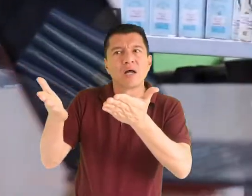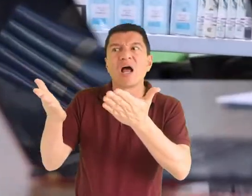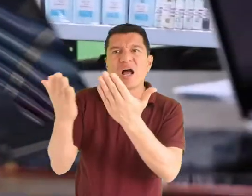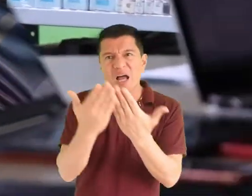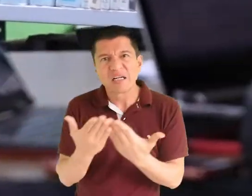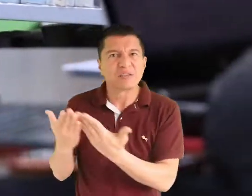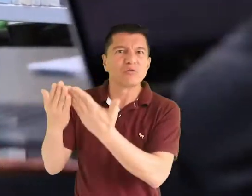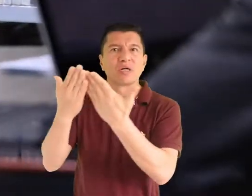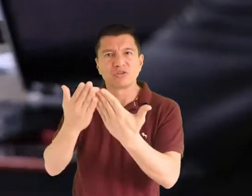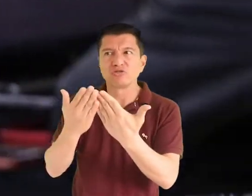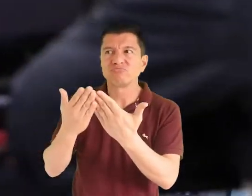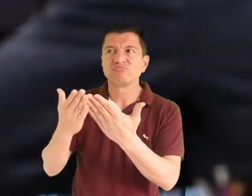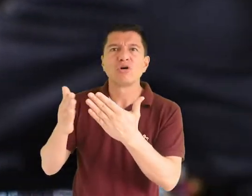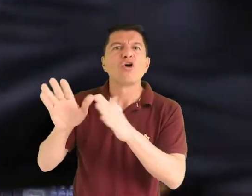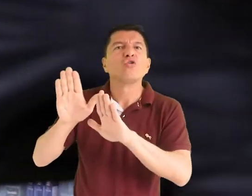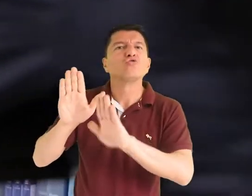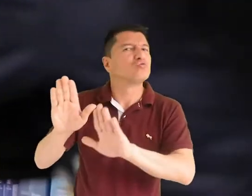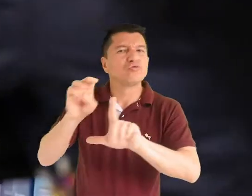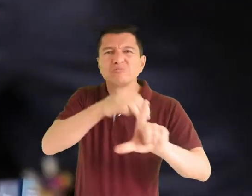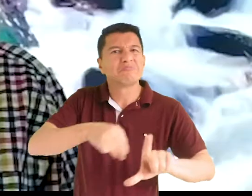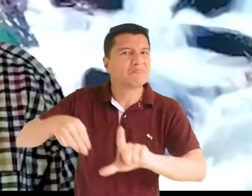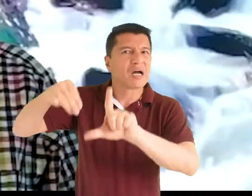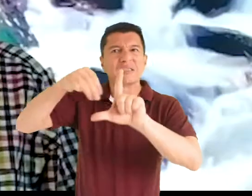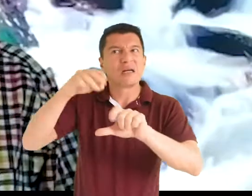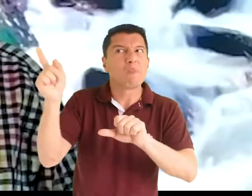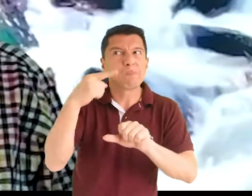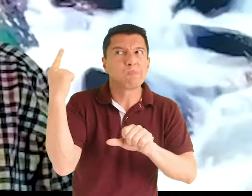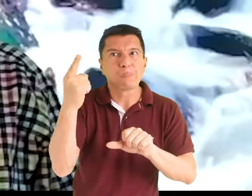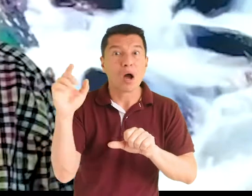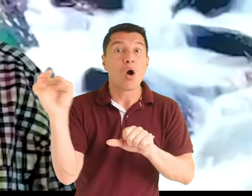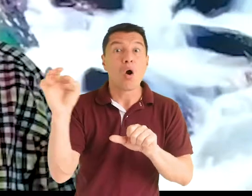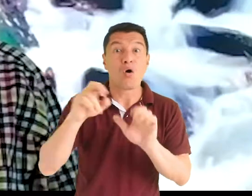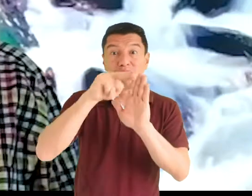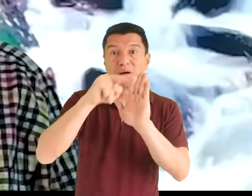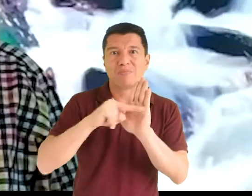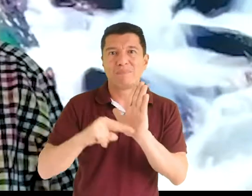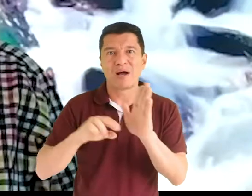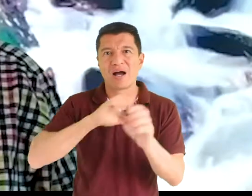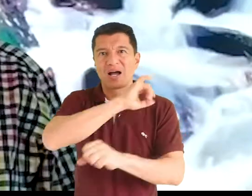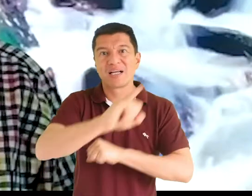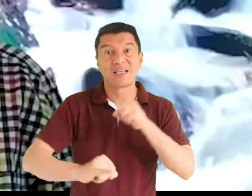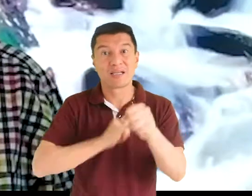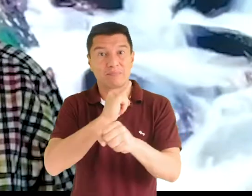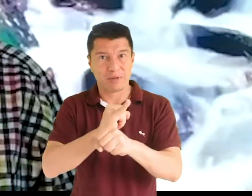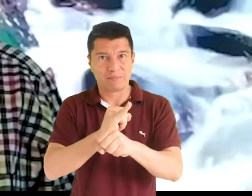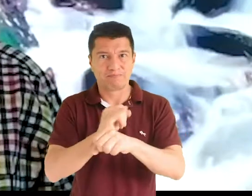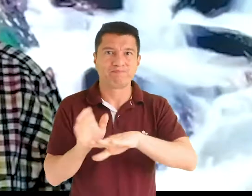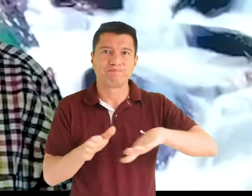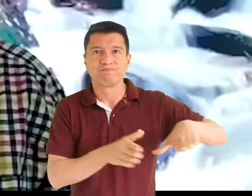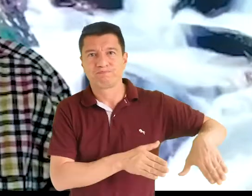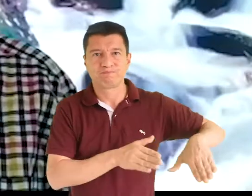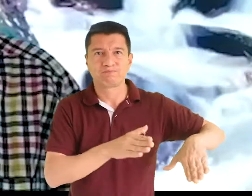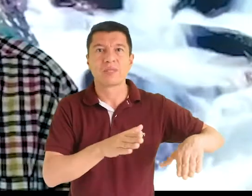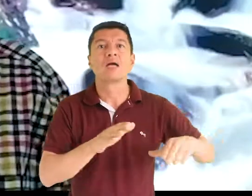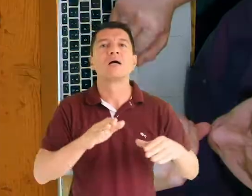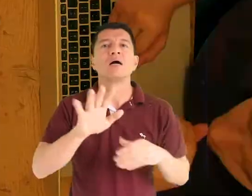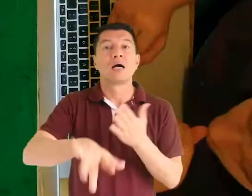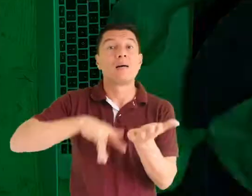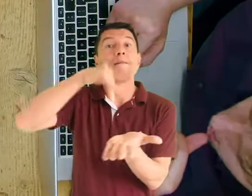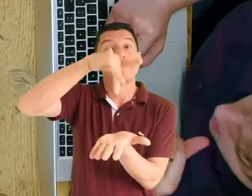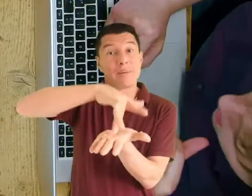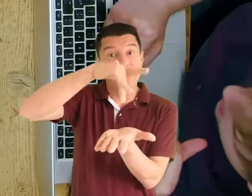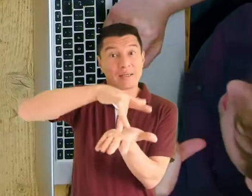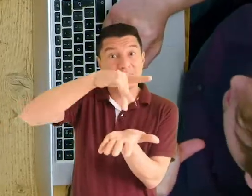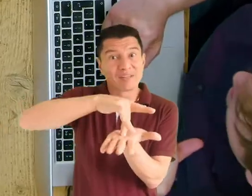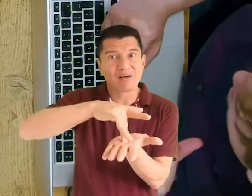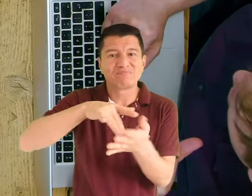en educación a nivel de maestría y con lineamientos internacionales. También hemos participado en